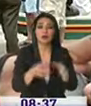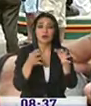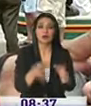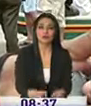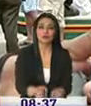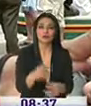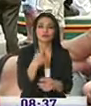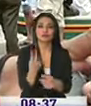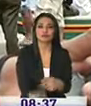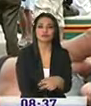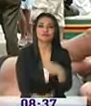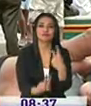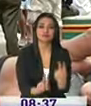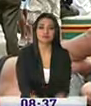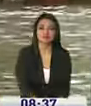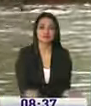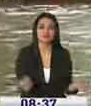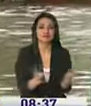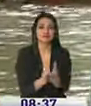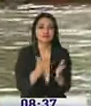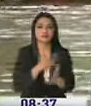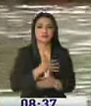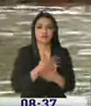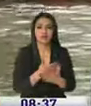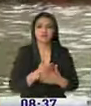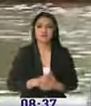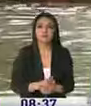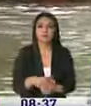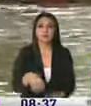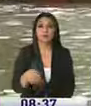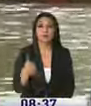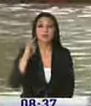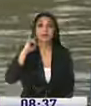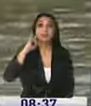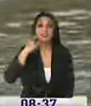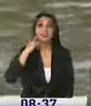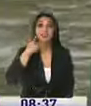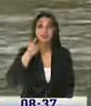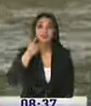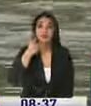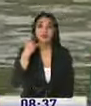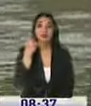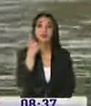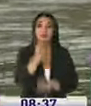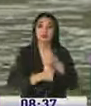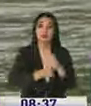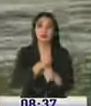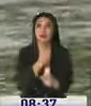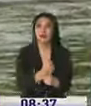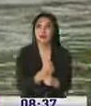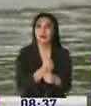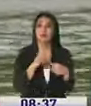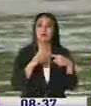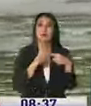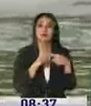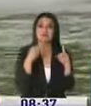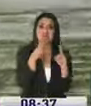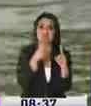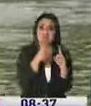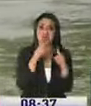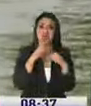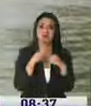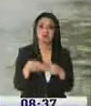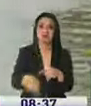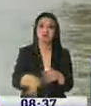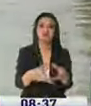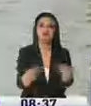donde pasó la tragedia que ha pasado. El cuerpo de otra menor, de Milagros, de 11 años de edad, y prima de Nicole,